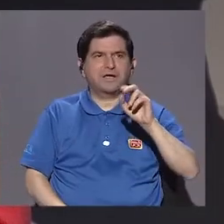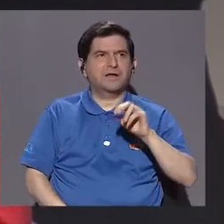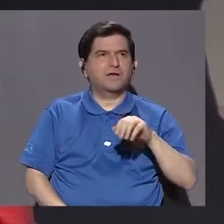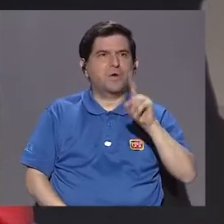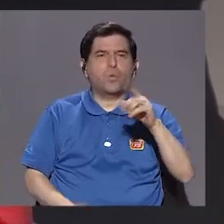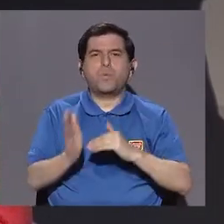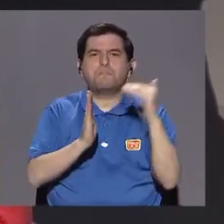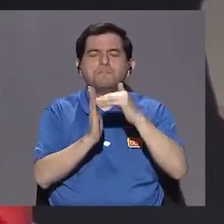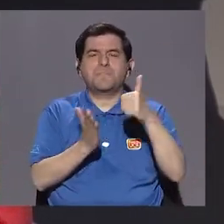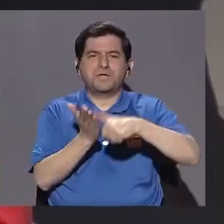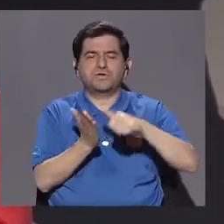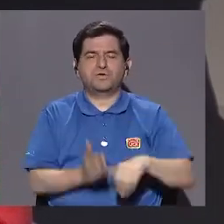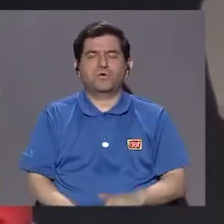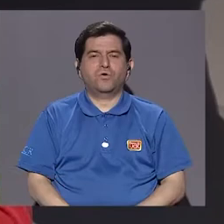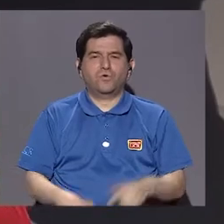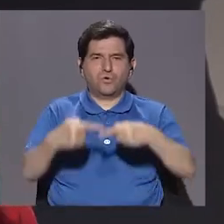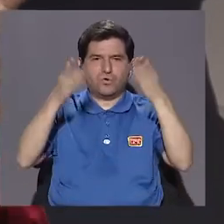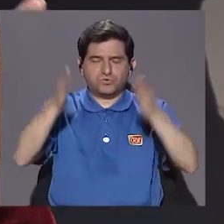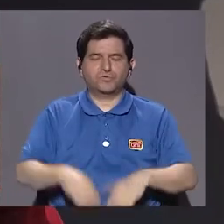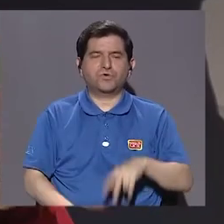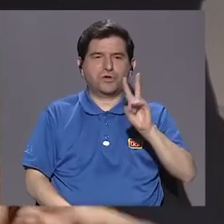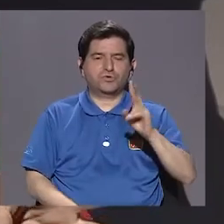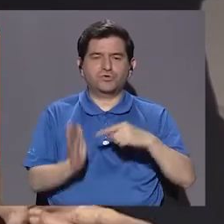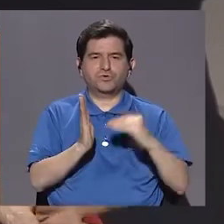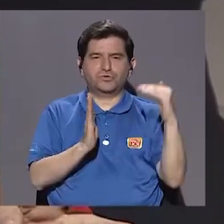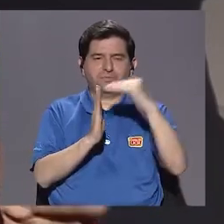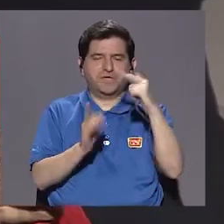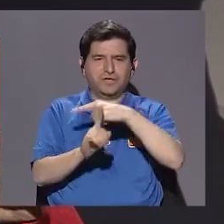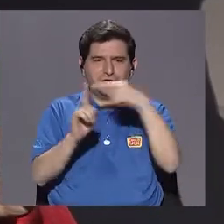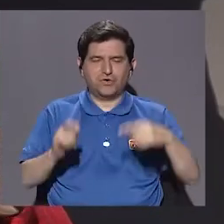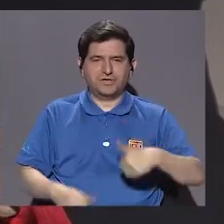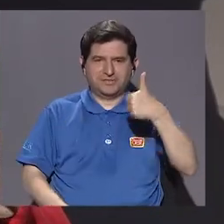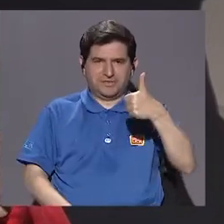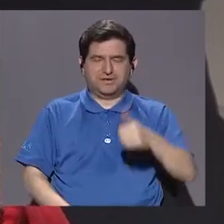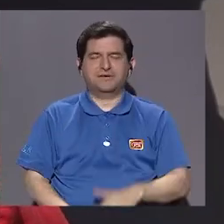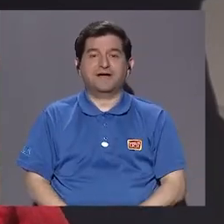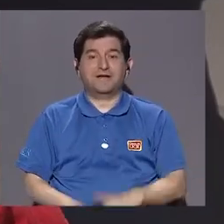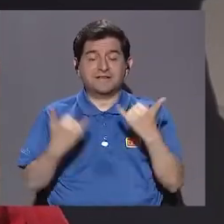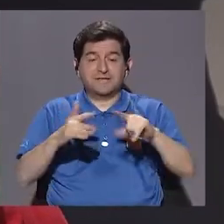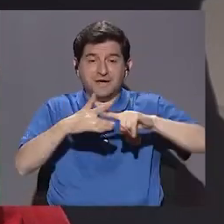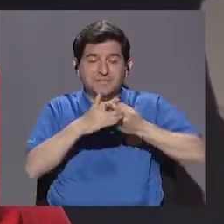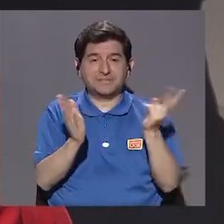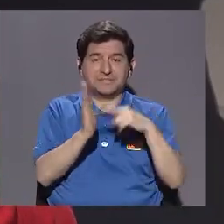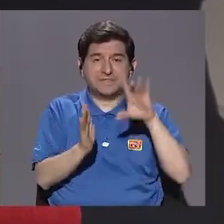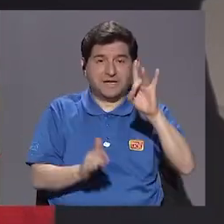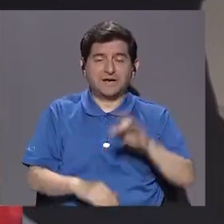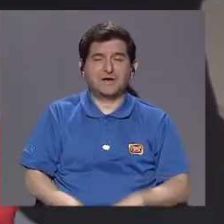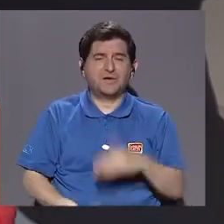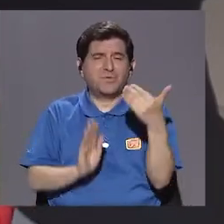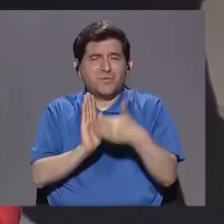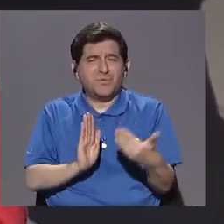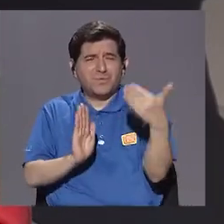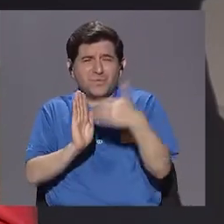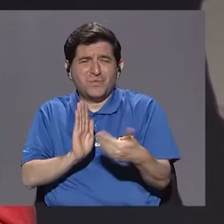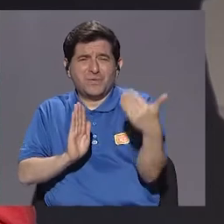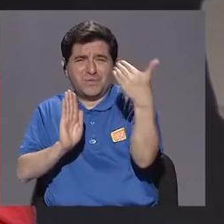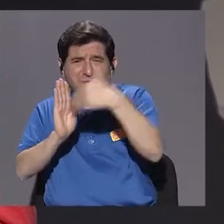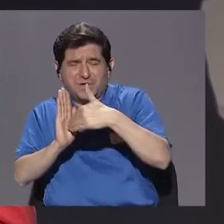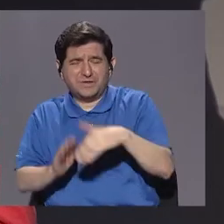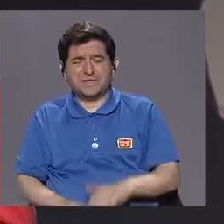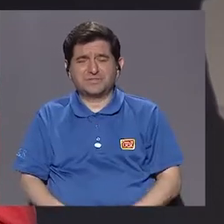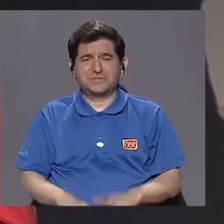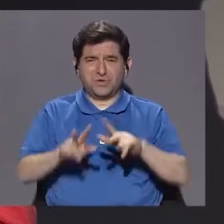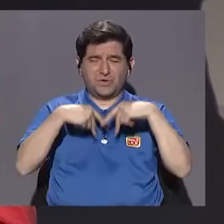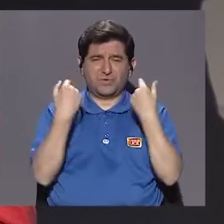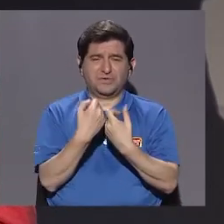oposición había ganado dos millones y medio votantes porque ya desde el año 2008 se había empezado a producir un desgaste del oficialismo